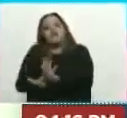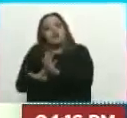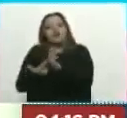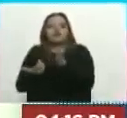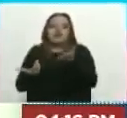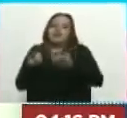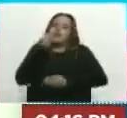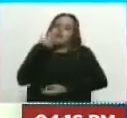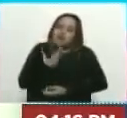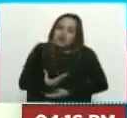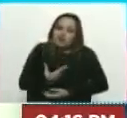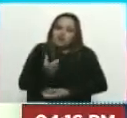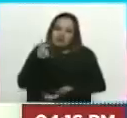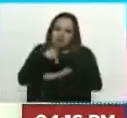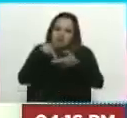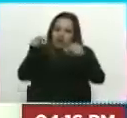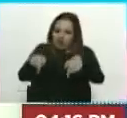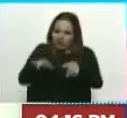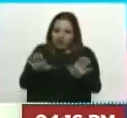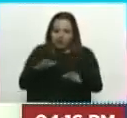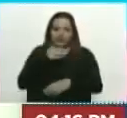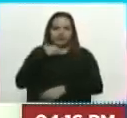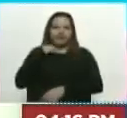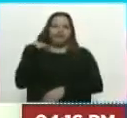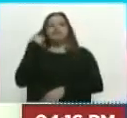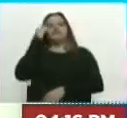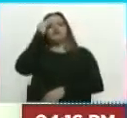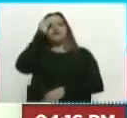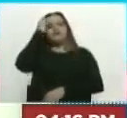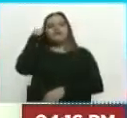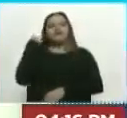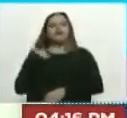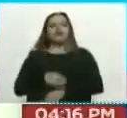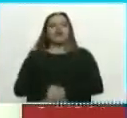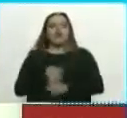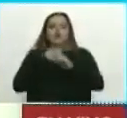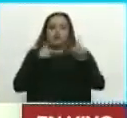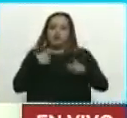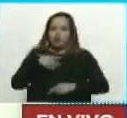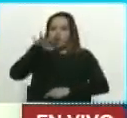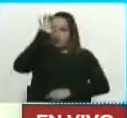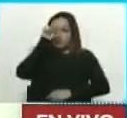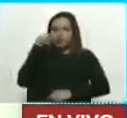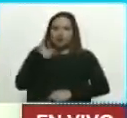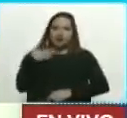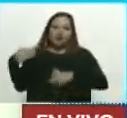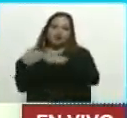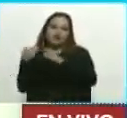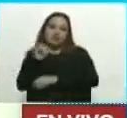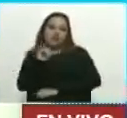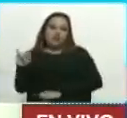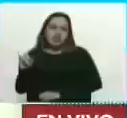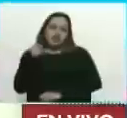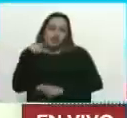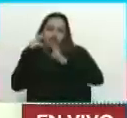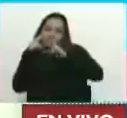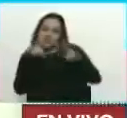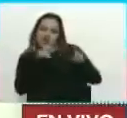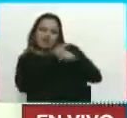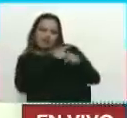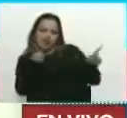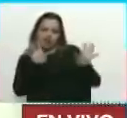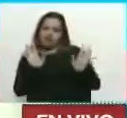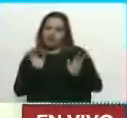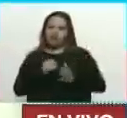adecuado para estar hoy aquí. Pero bueno, yo comprendo que yo como soy de izquierdas, pues tengo otra visión.